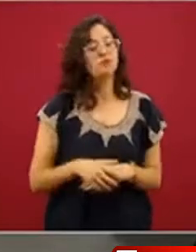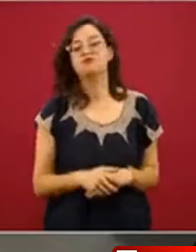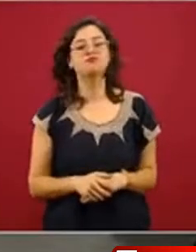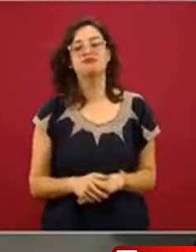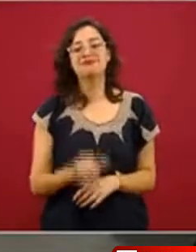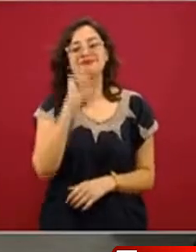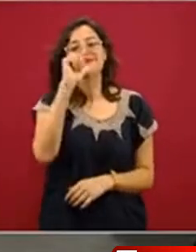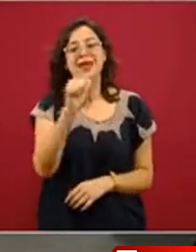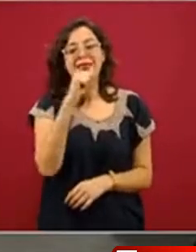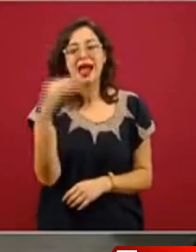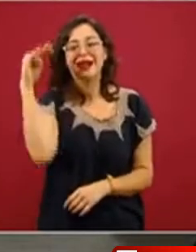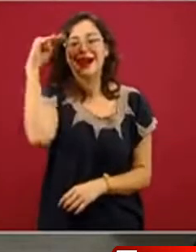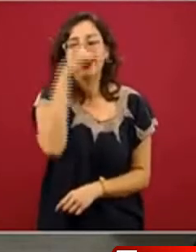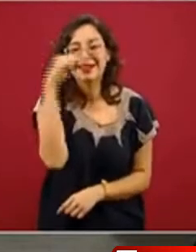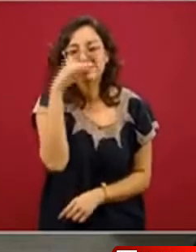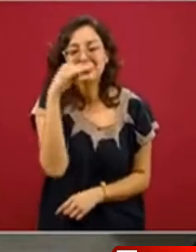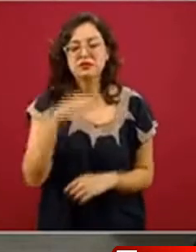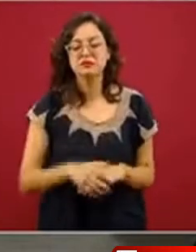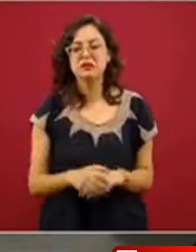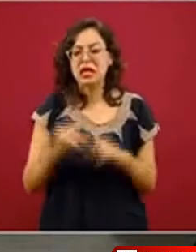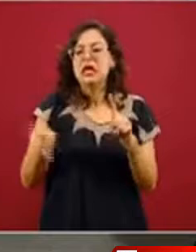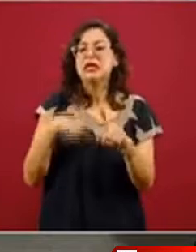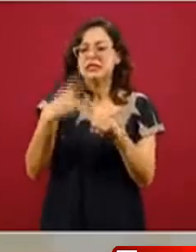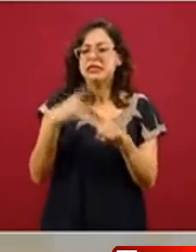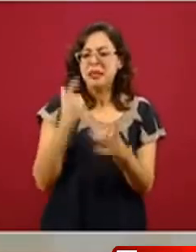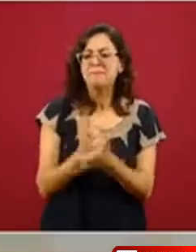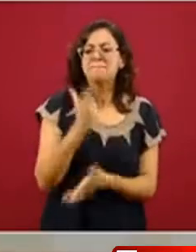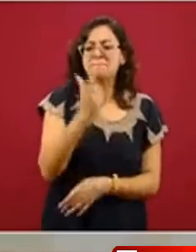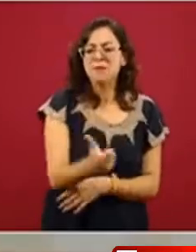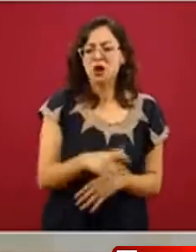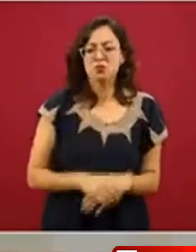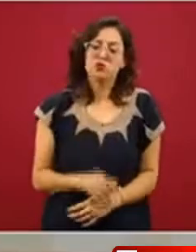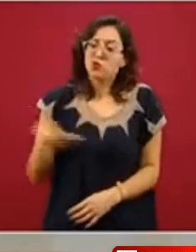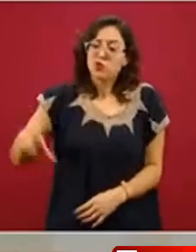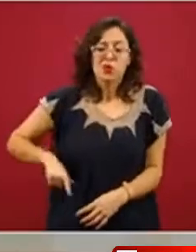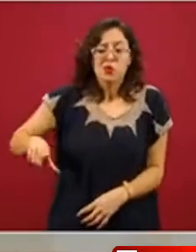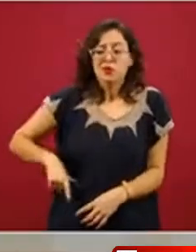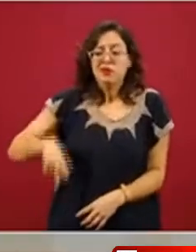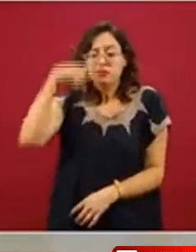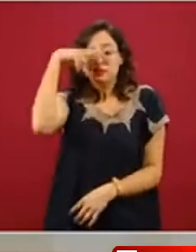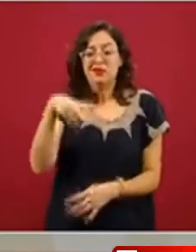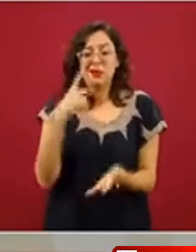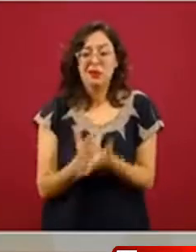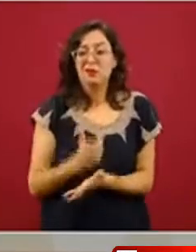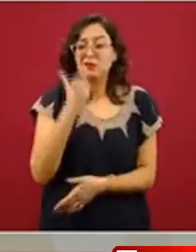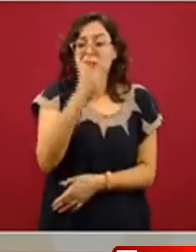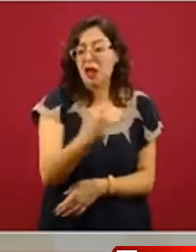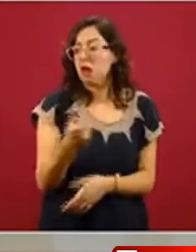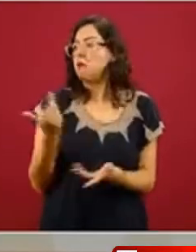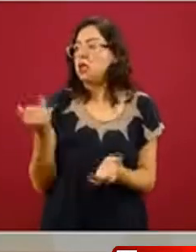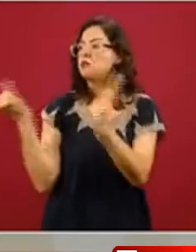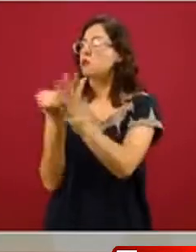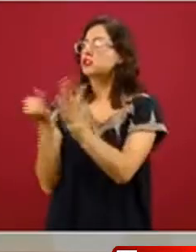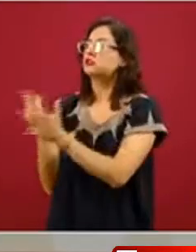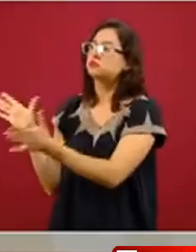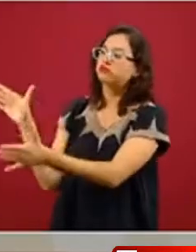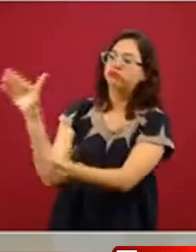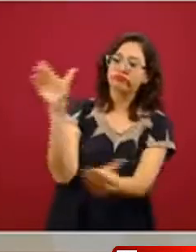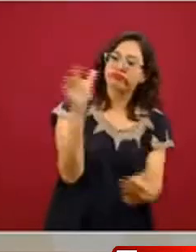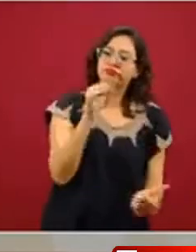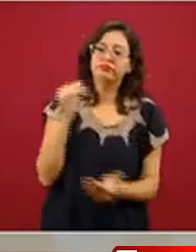No, a nadie le cobraron. ¿Quién se las hizo? ¿Quién pagó la prueba? El Estado mexicano. Los impuestos de todas y